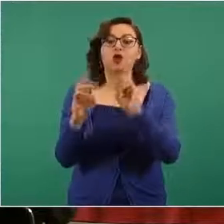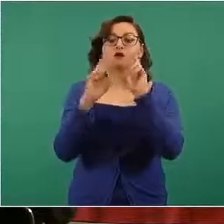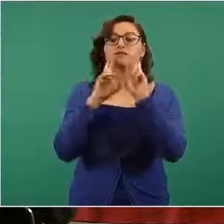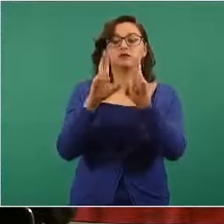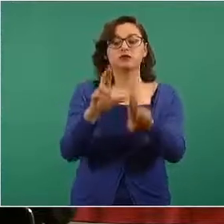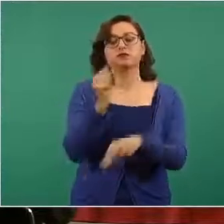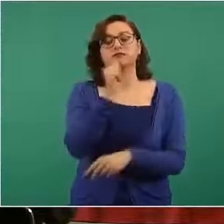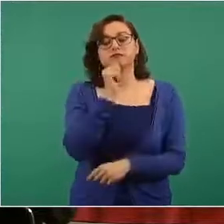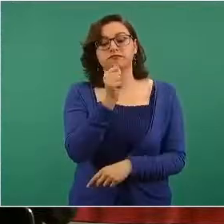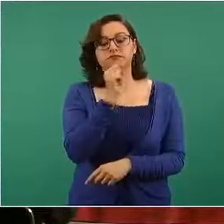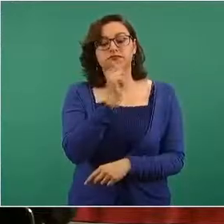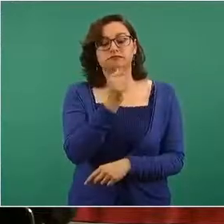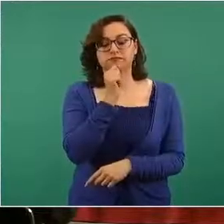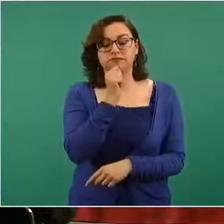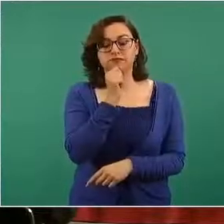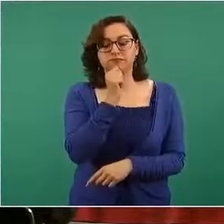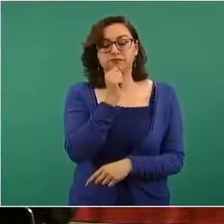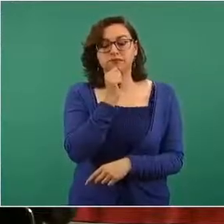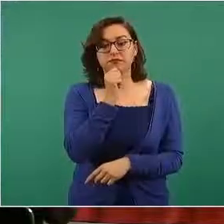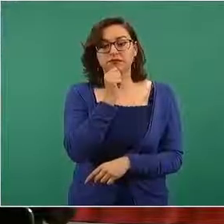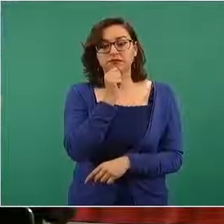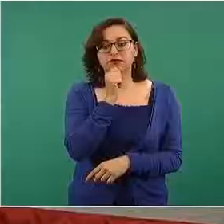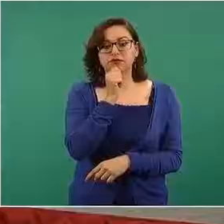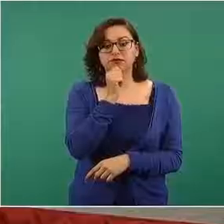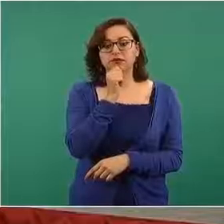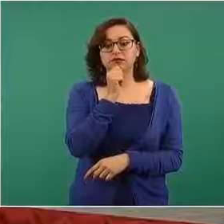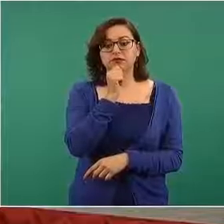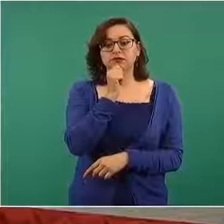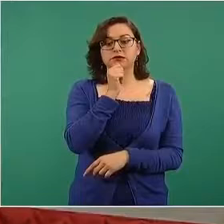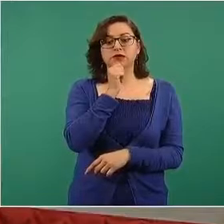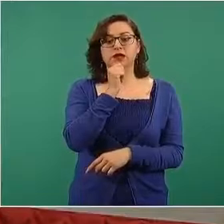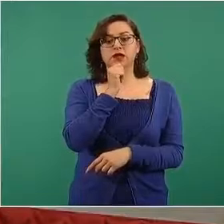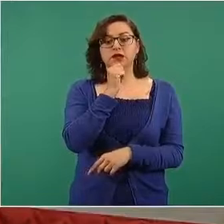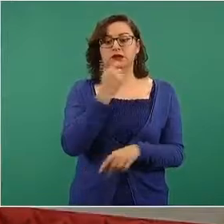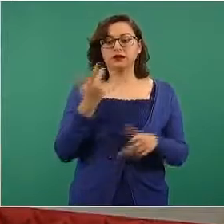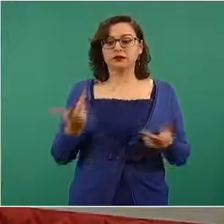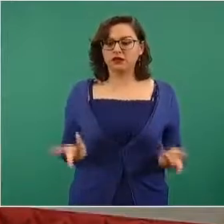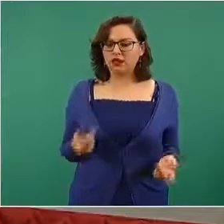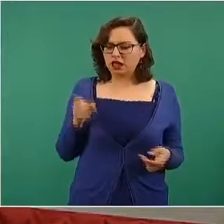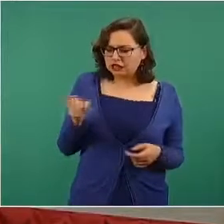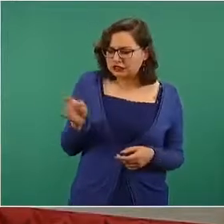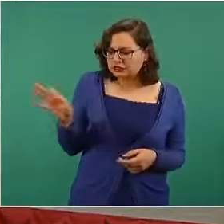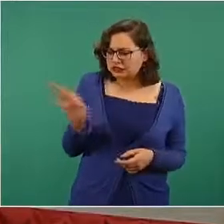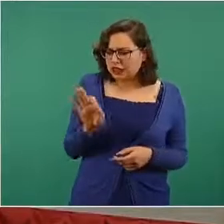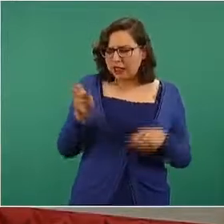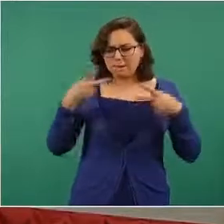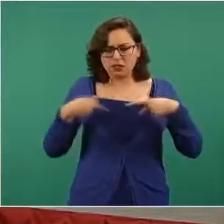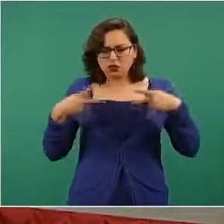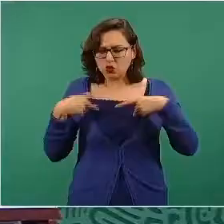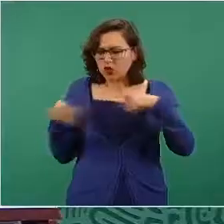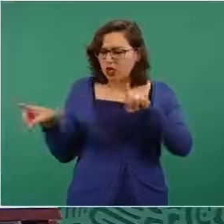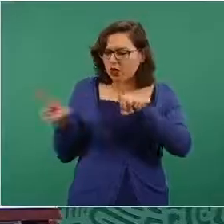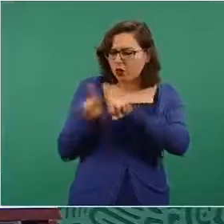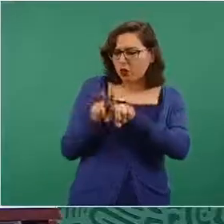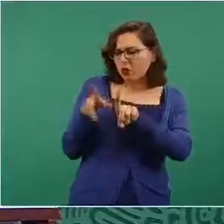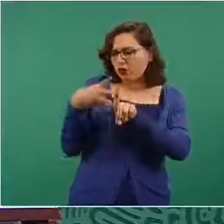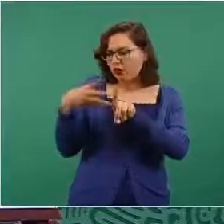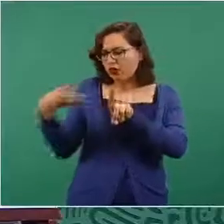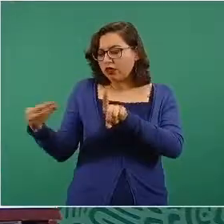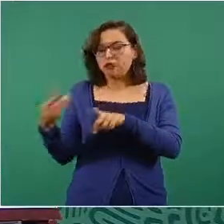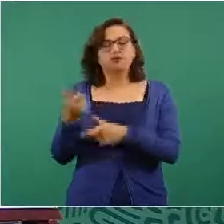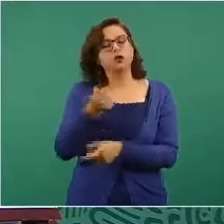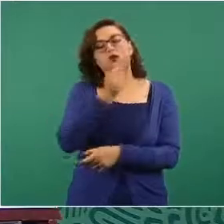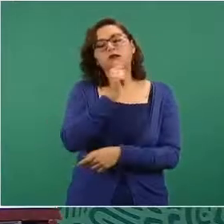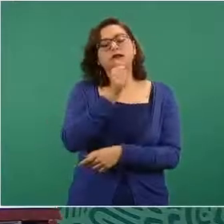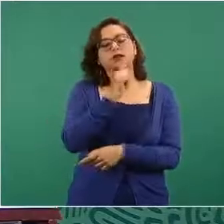negativos. Y tampoco tenemos la posibilidad de hacer un estudio de asociación epidemiológica, y todavía están en el proceso